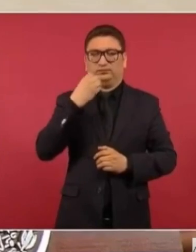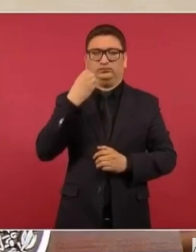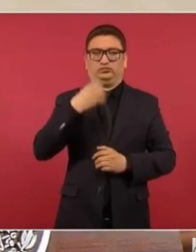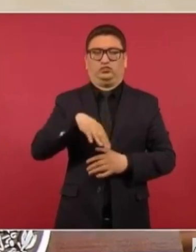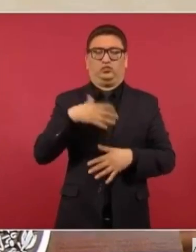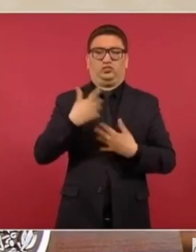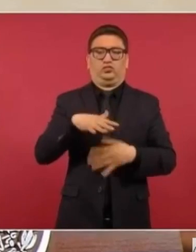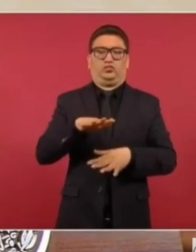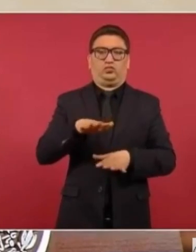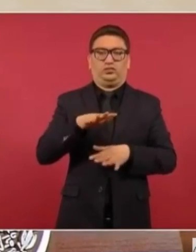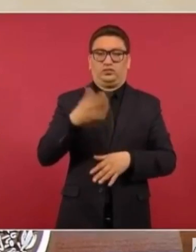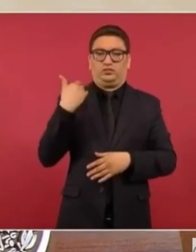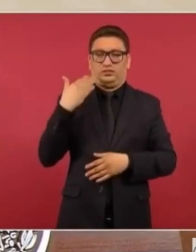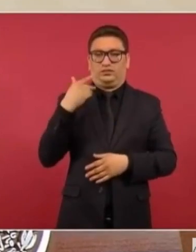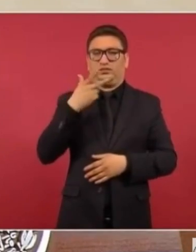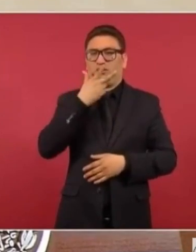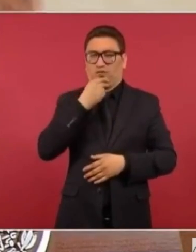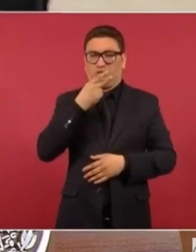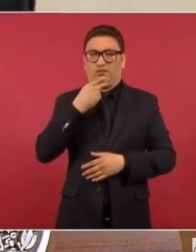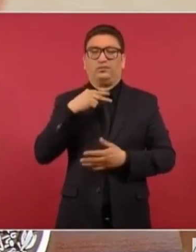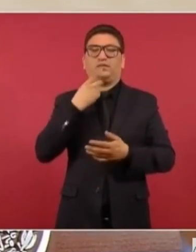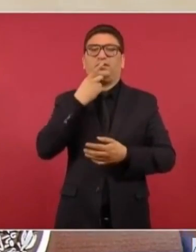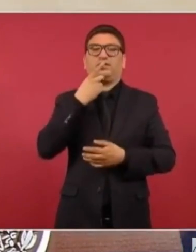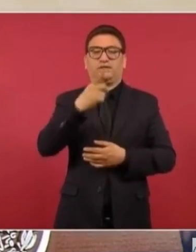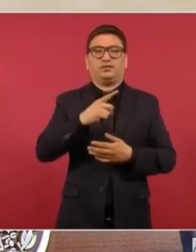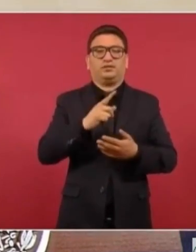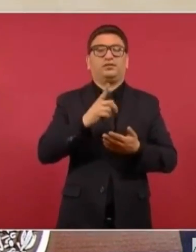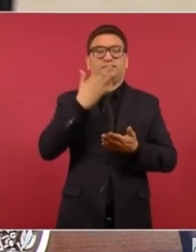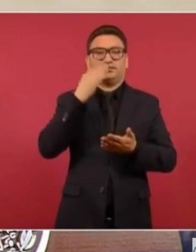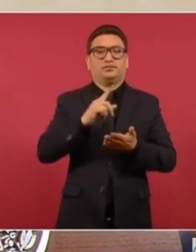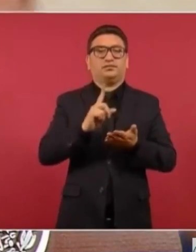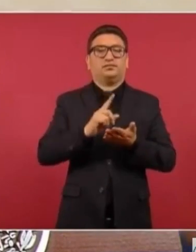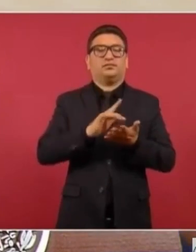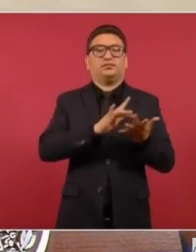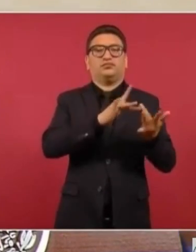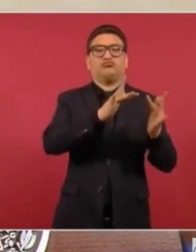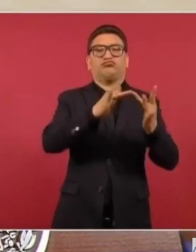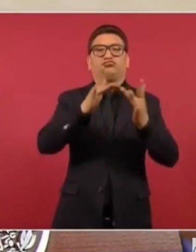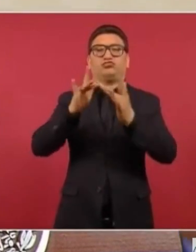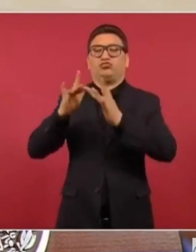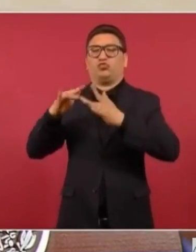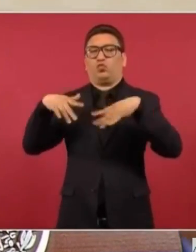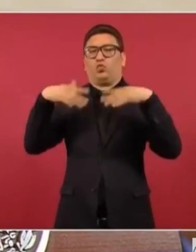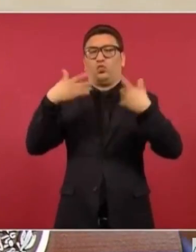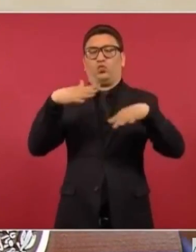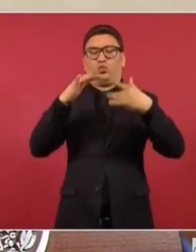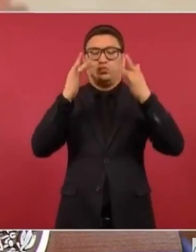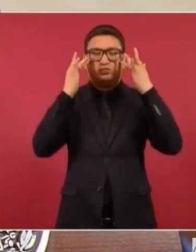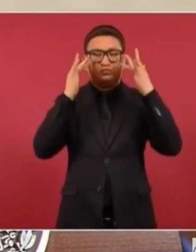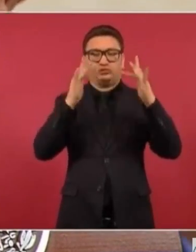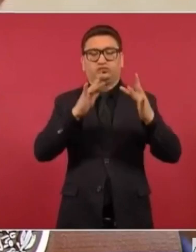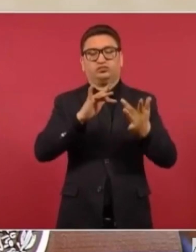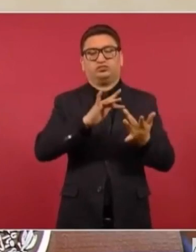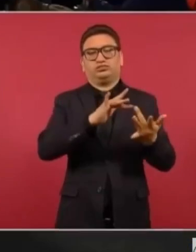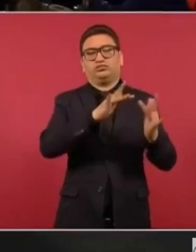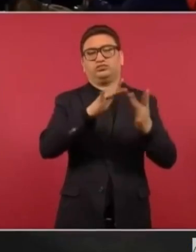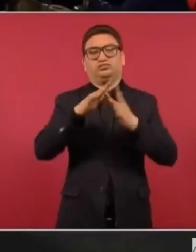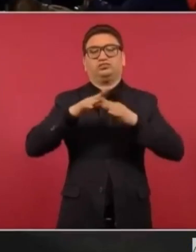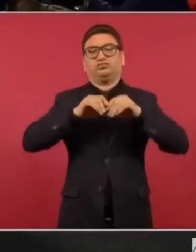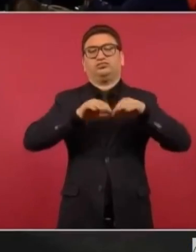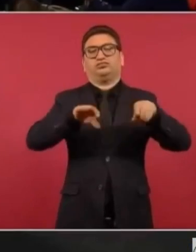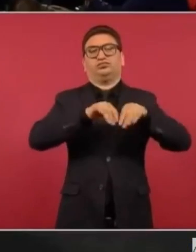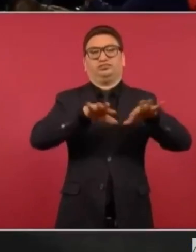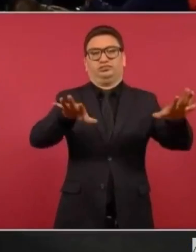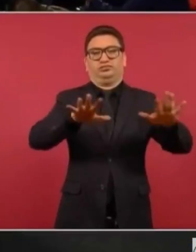el señor sabiamente, las redes sociales, benditas redes sociales. Y además, ahí